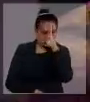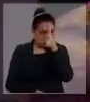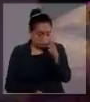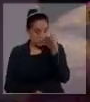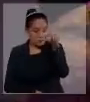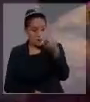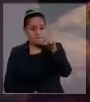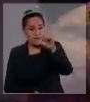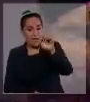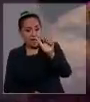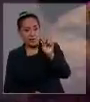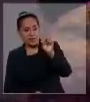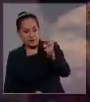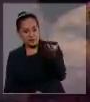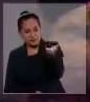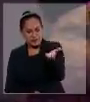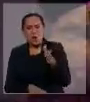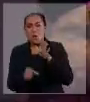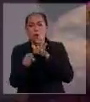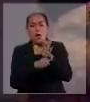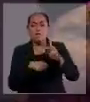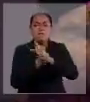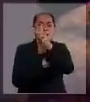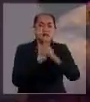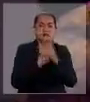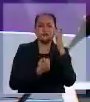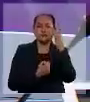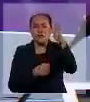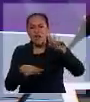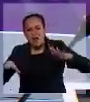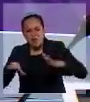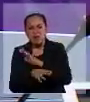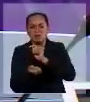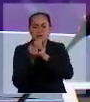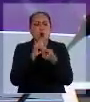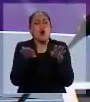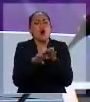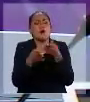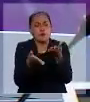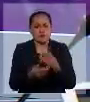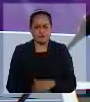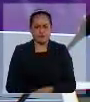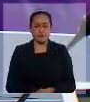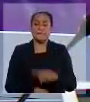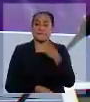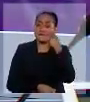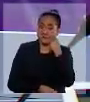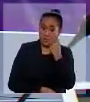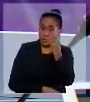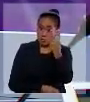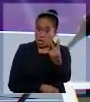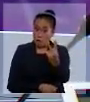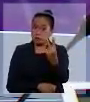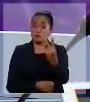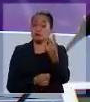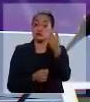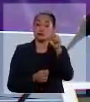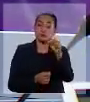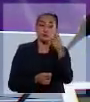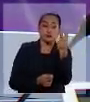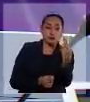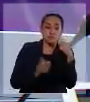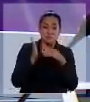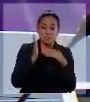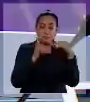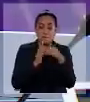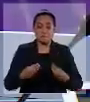nos ofrece desde la ciencia y la tecnología? Mira, hay 1.2 millones de mexicanos altamente capacitados que están viviendo fuera de